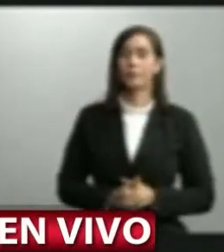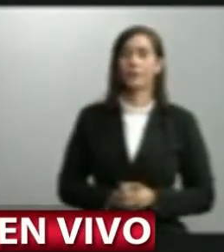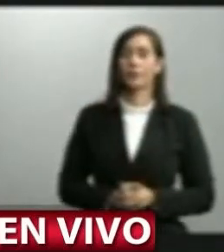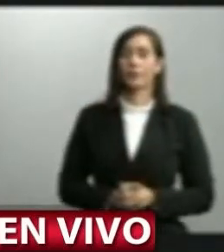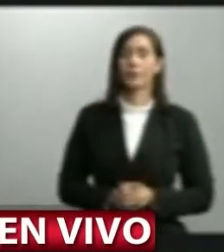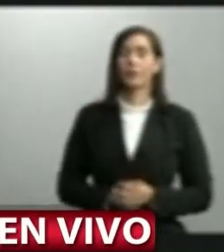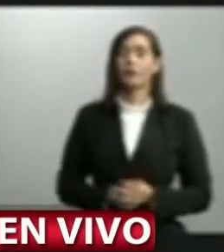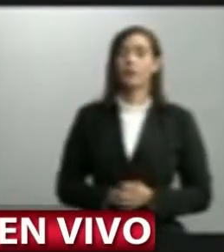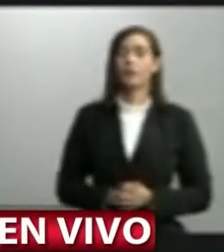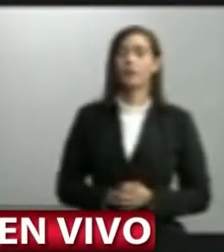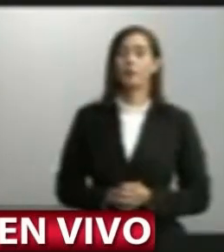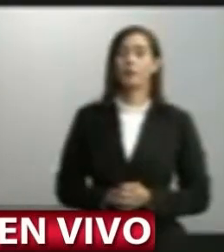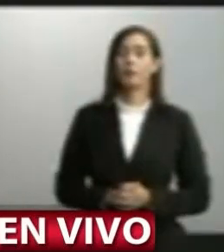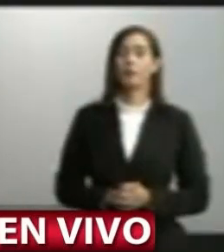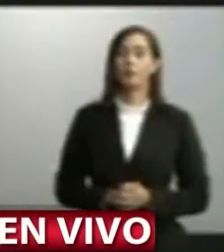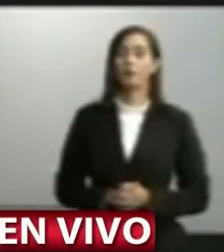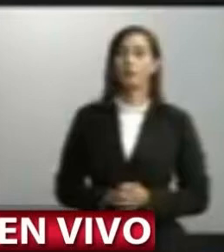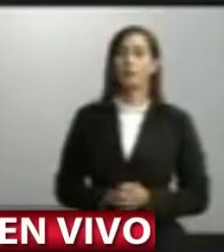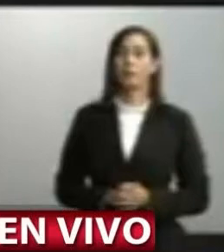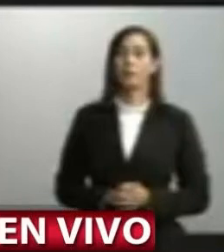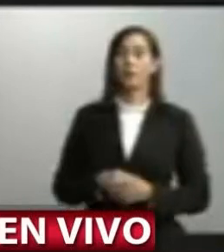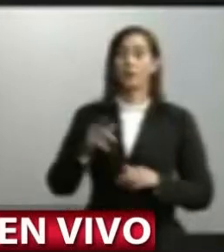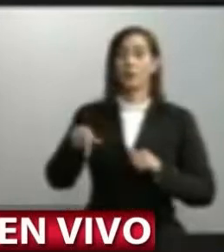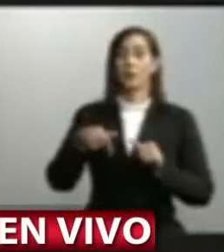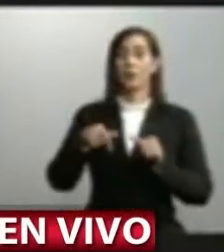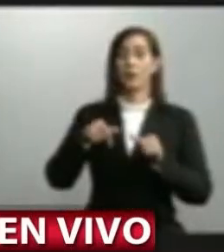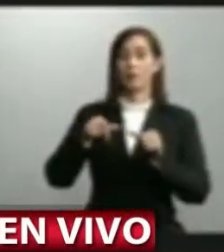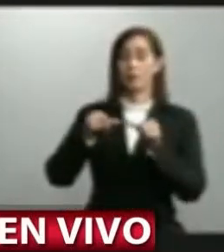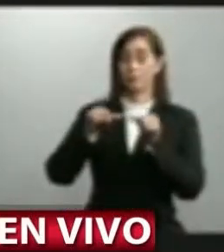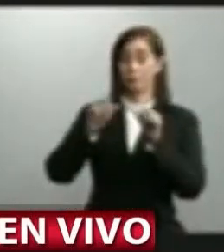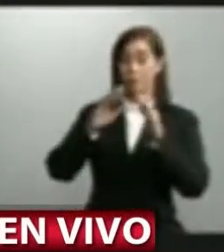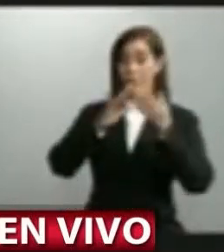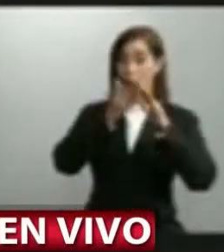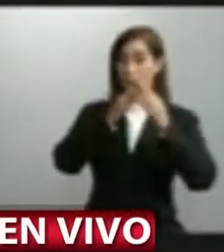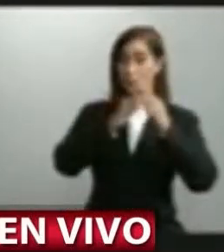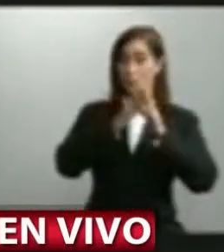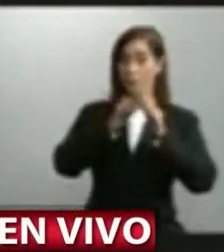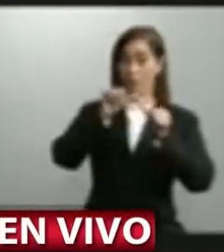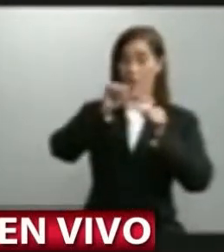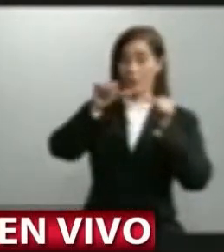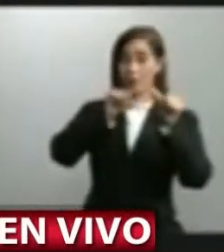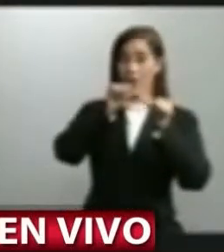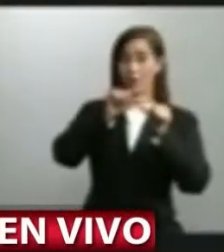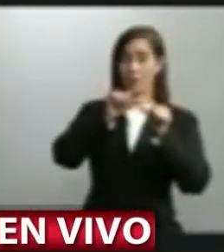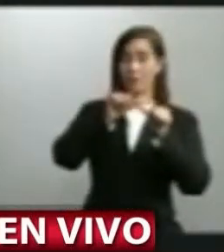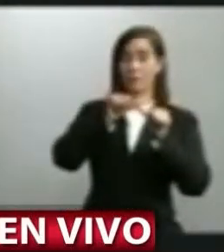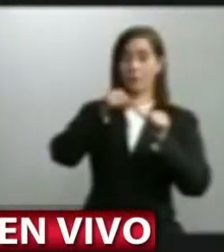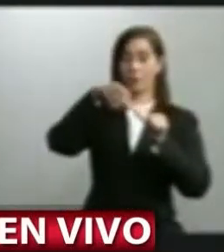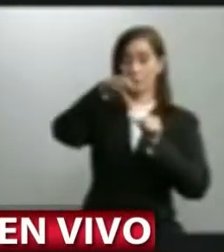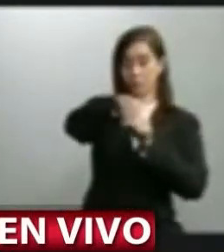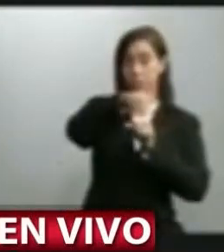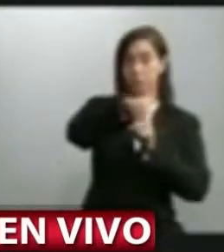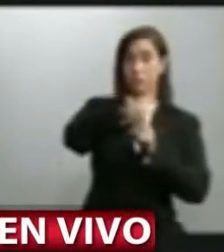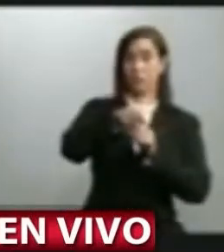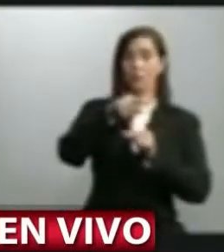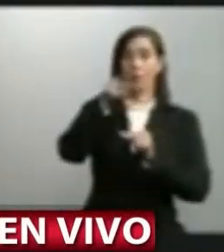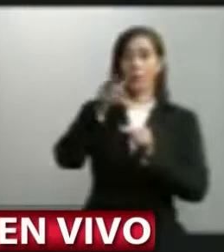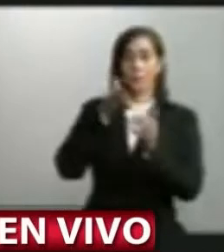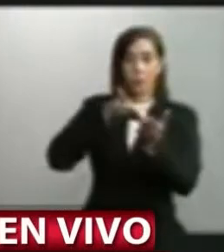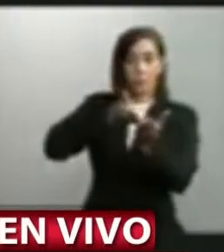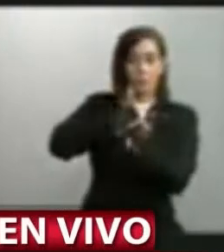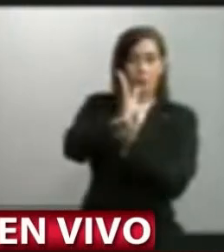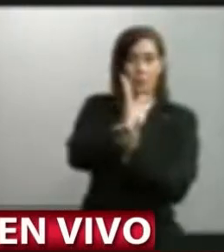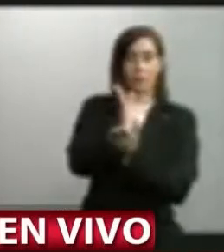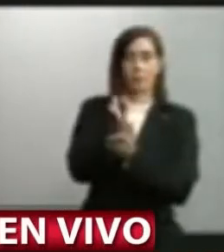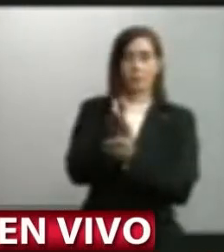coronavirus. Aquí están. Entonces, la comunidad de Los Toros pide una intervención porque hay muchas personas con síntomas. Hay una gran